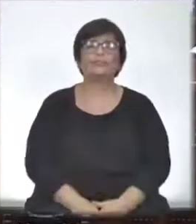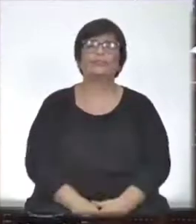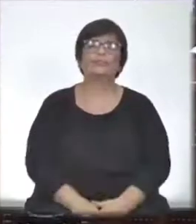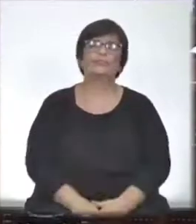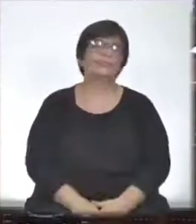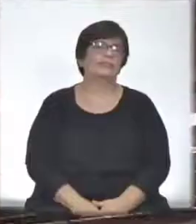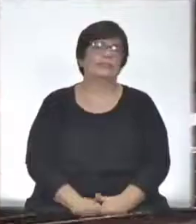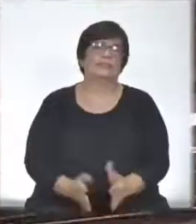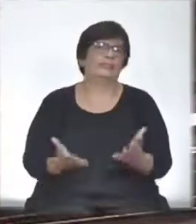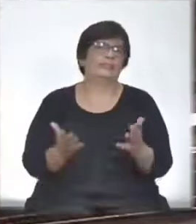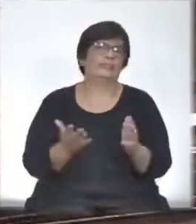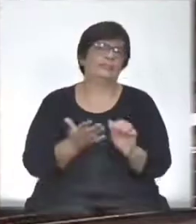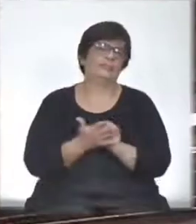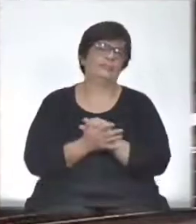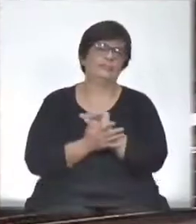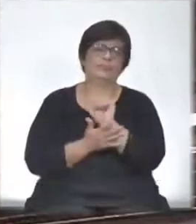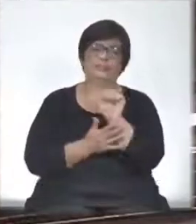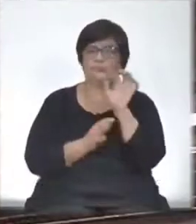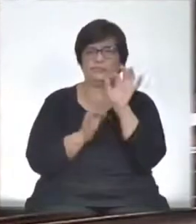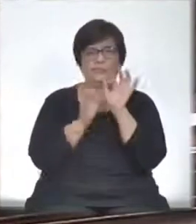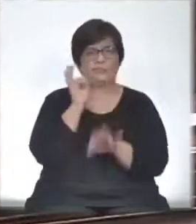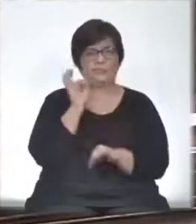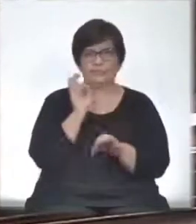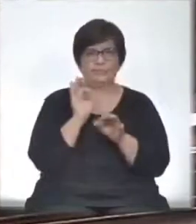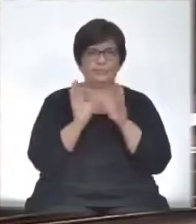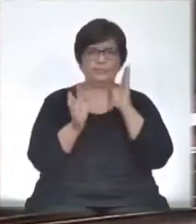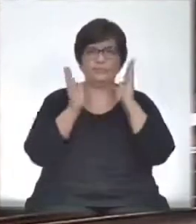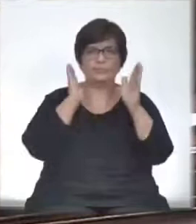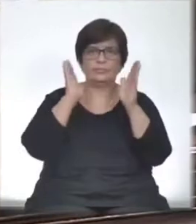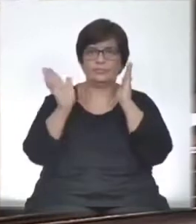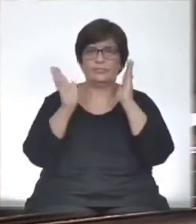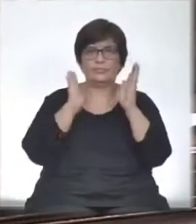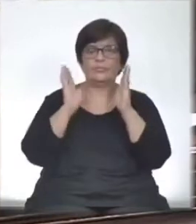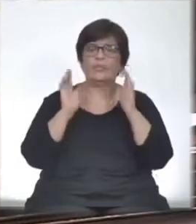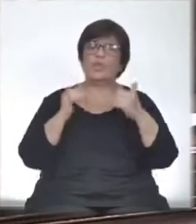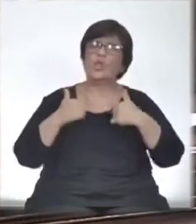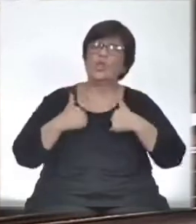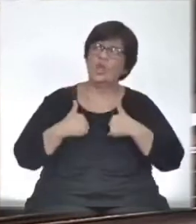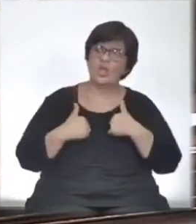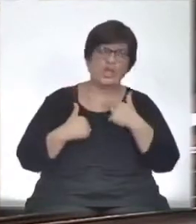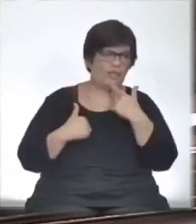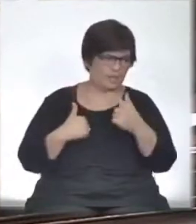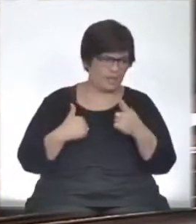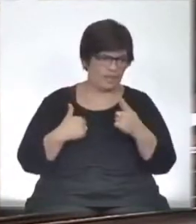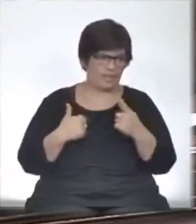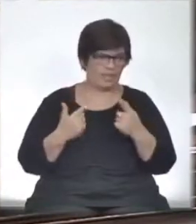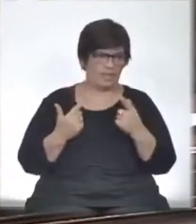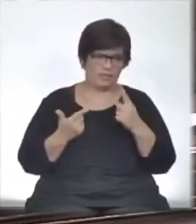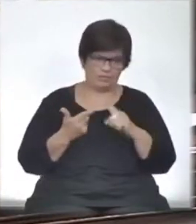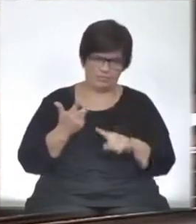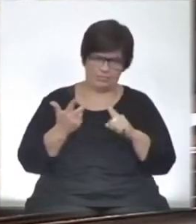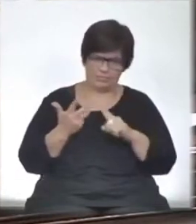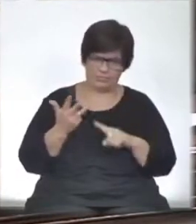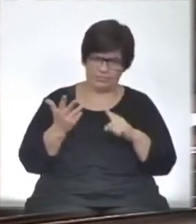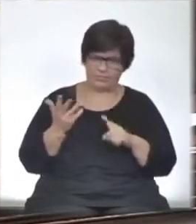En mi breve trayectoria parlamentaria, yo me he referido a estos temas en más de una